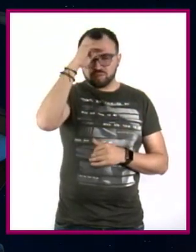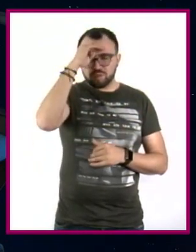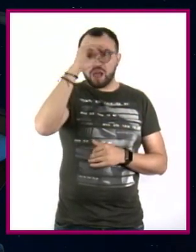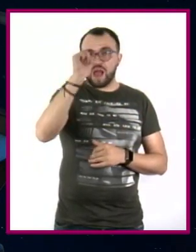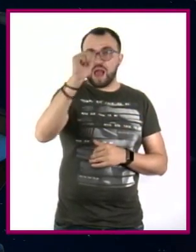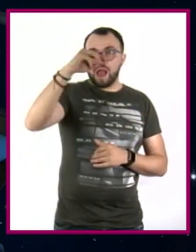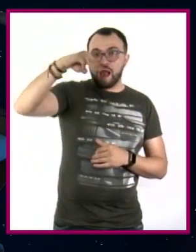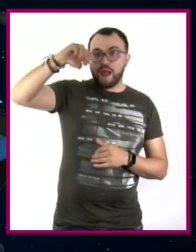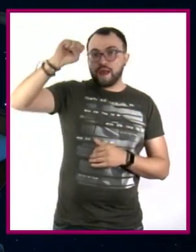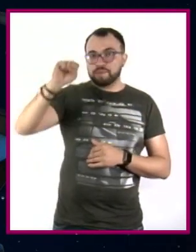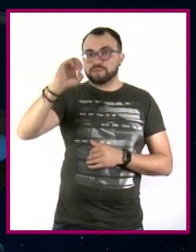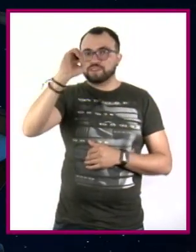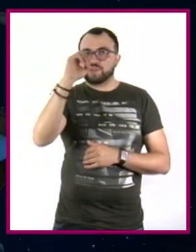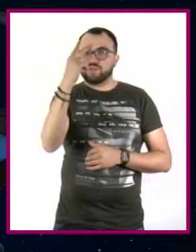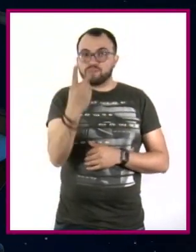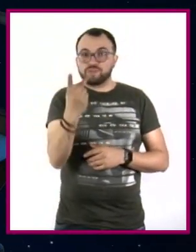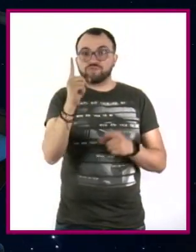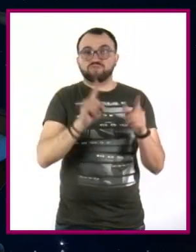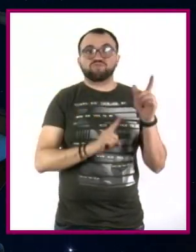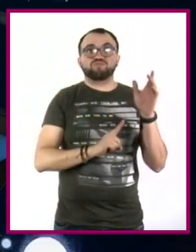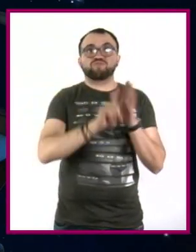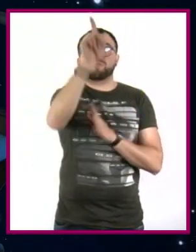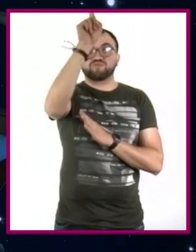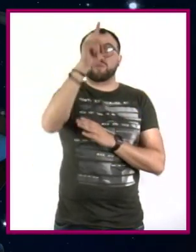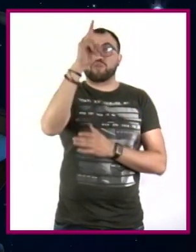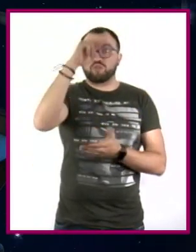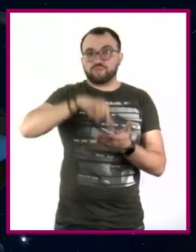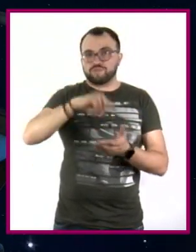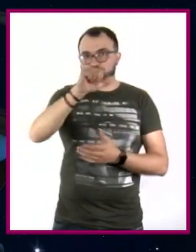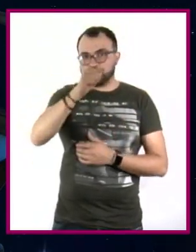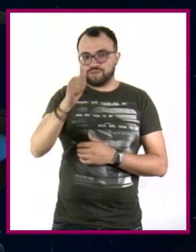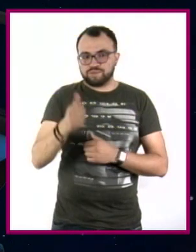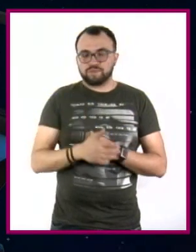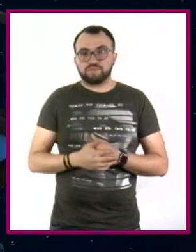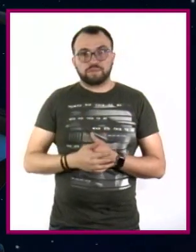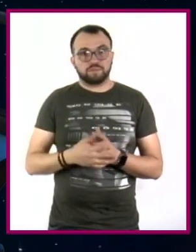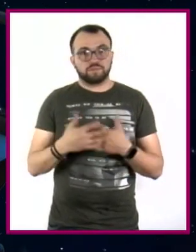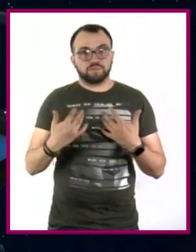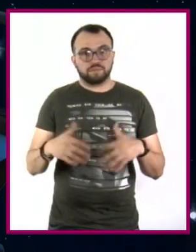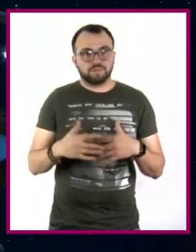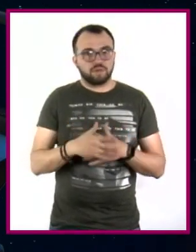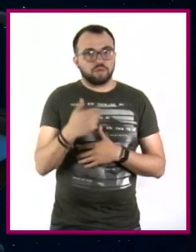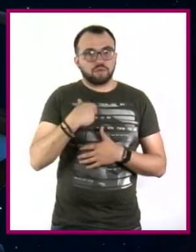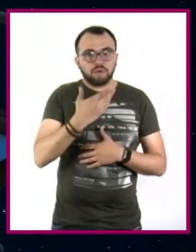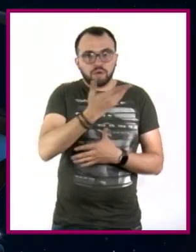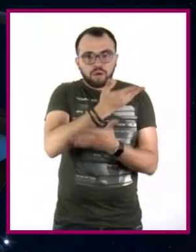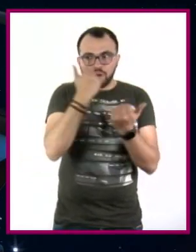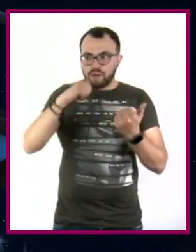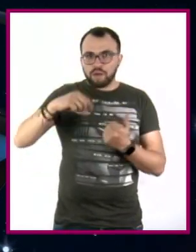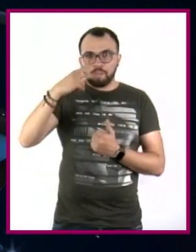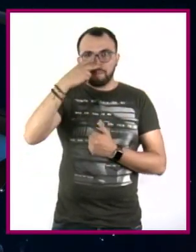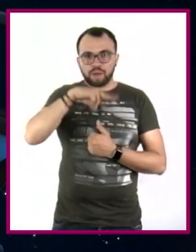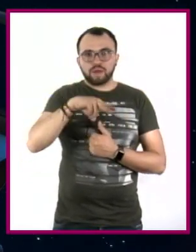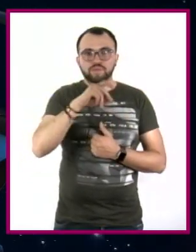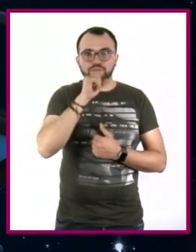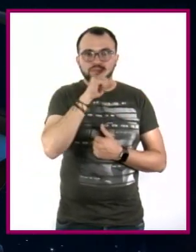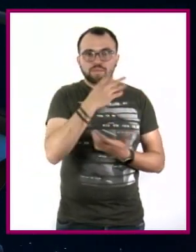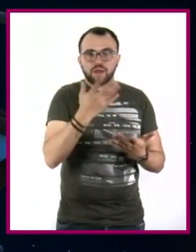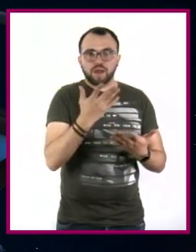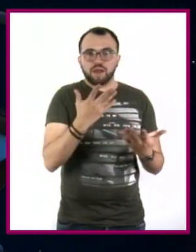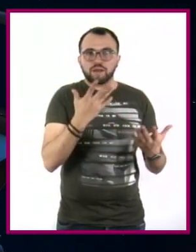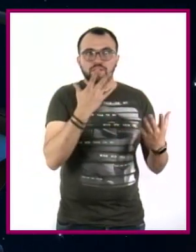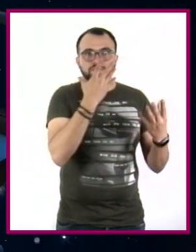AMS-02, lanzado al espacio en 2011. Vaya, no creí que científicos mexicanos estuvieran